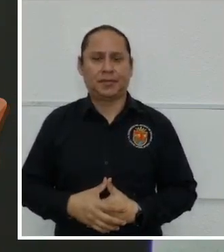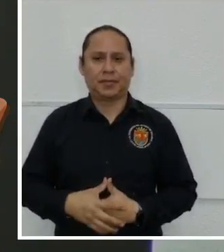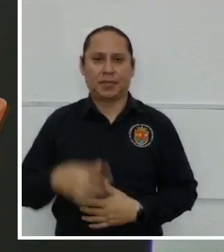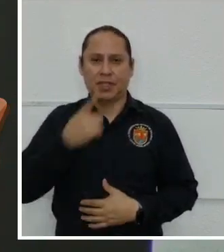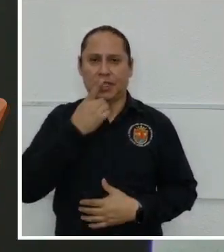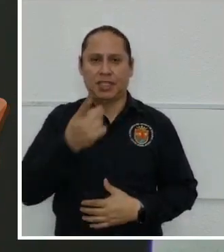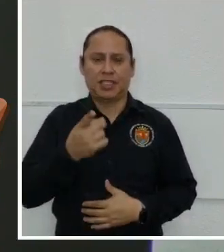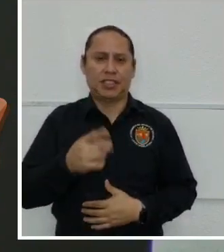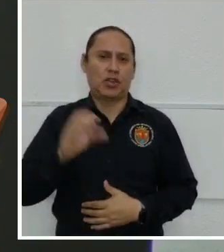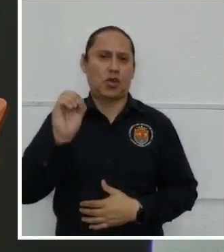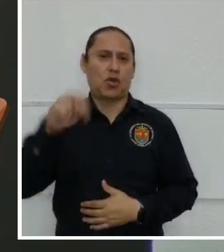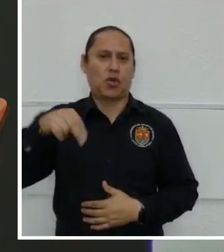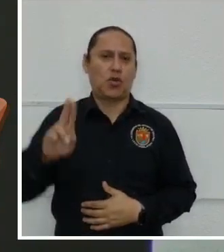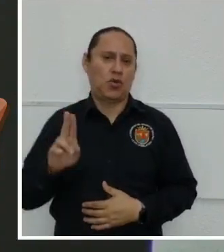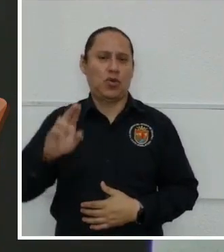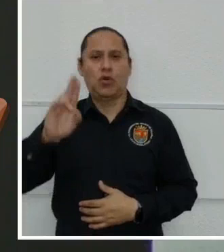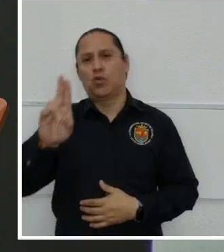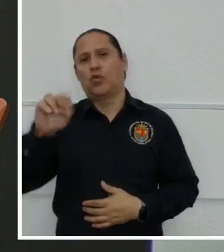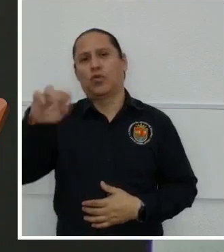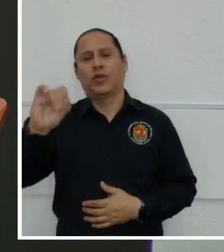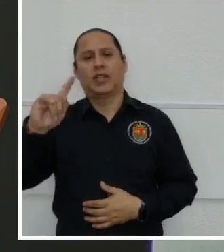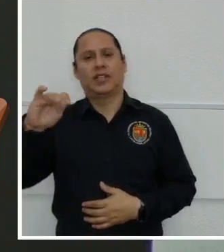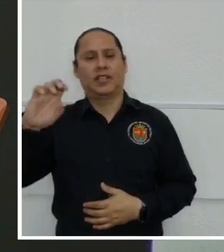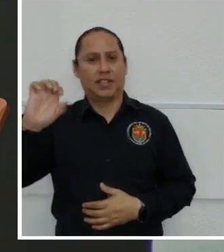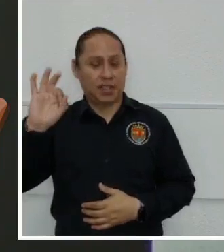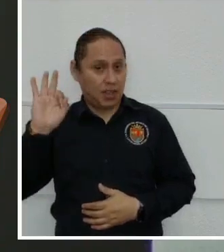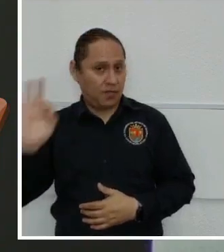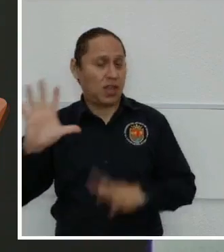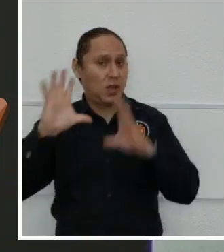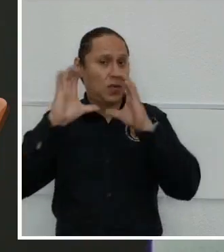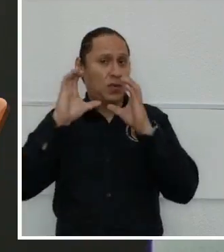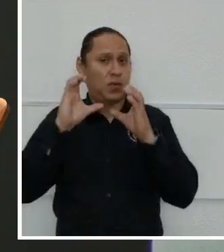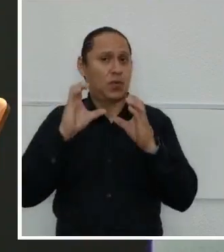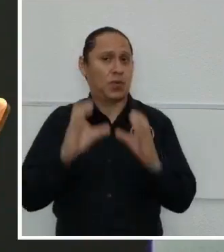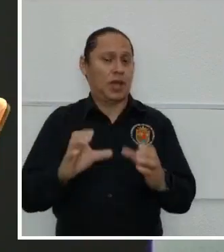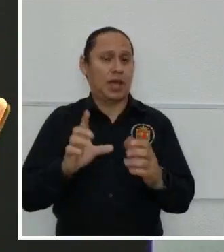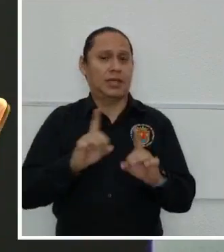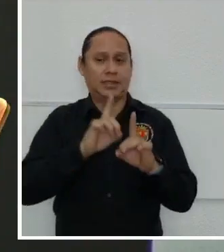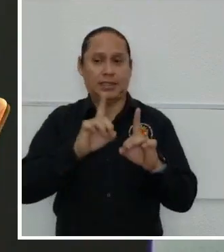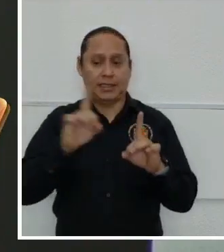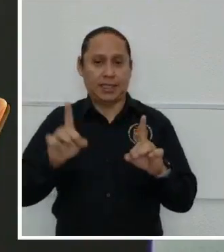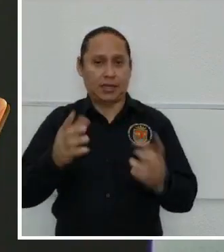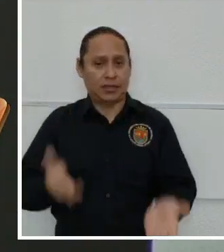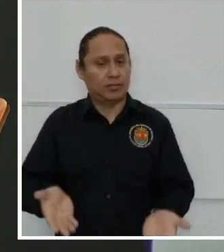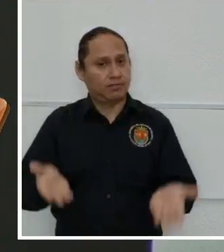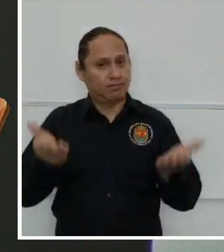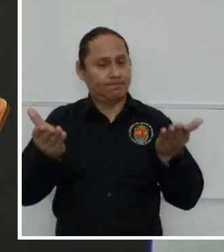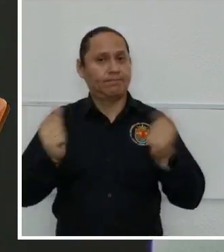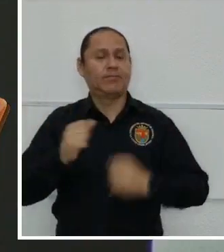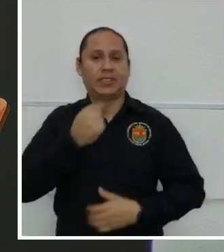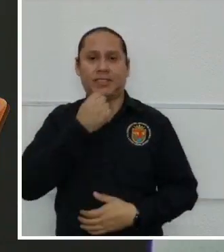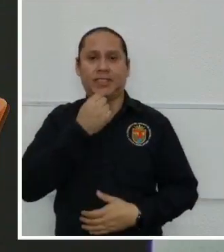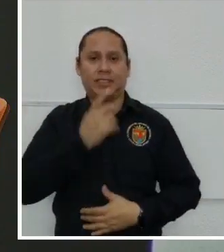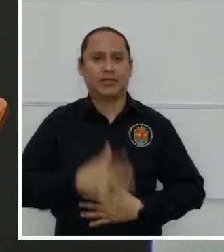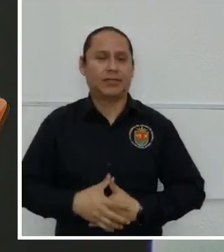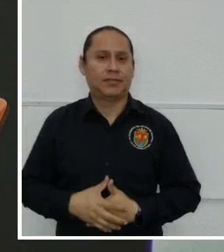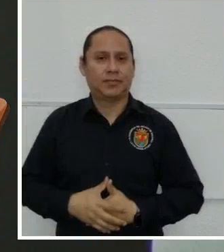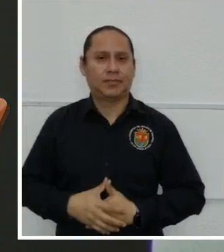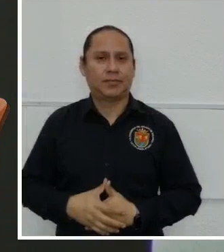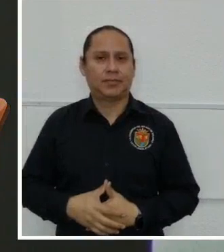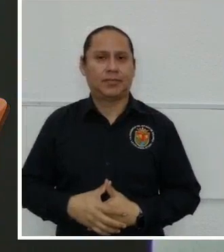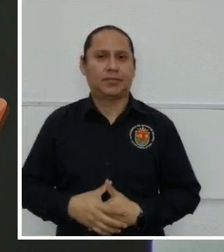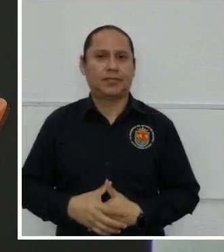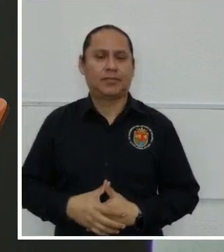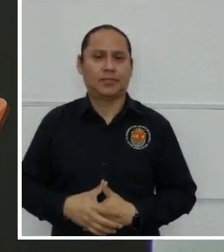dice la ONU y la UNICEF, es de cuidar el desarrollo de los niños.